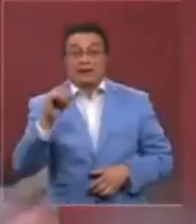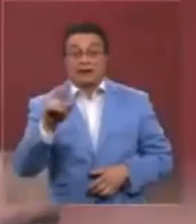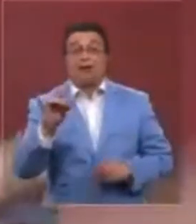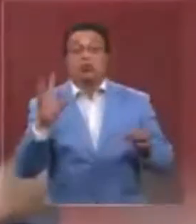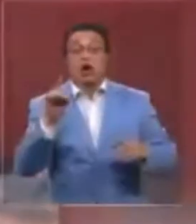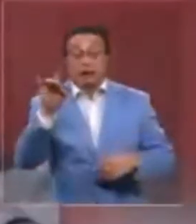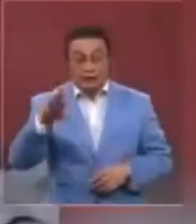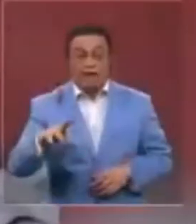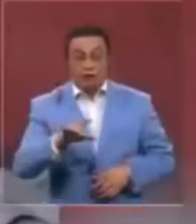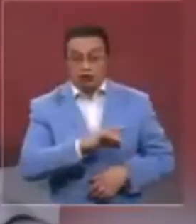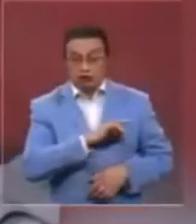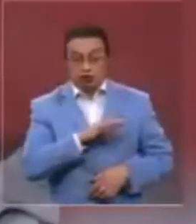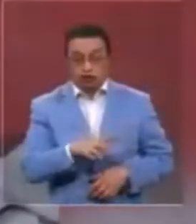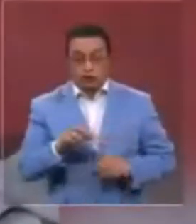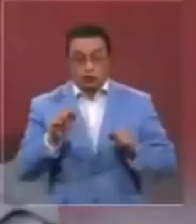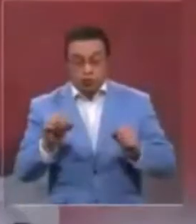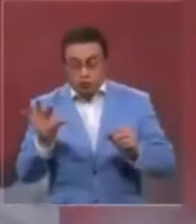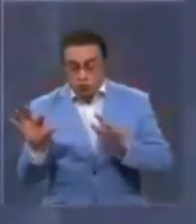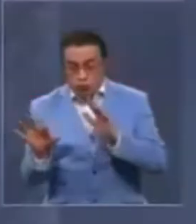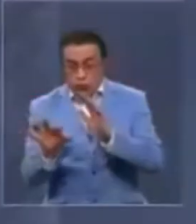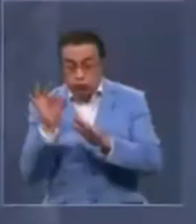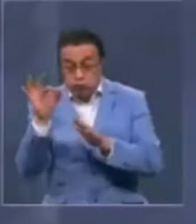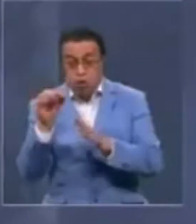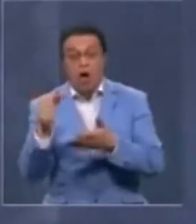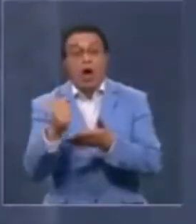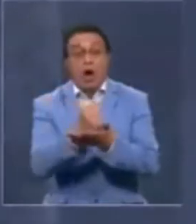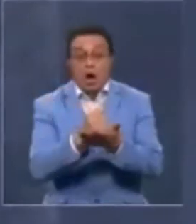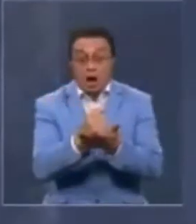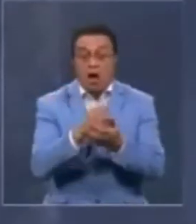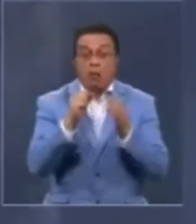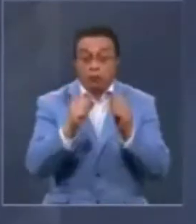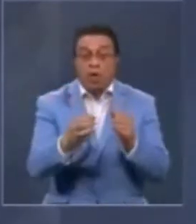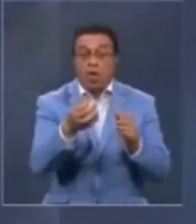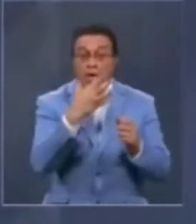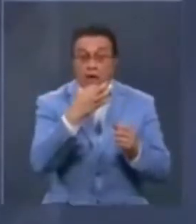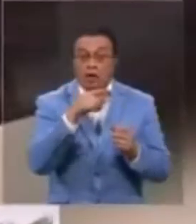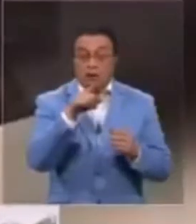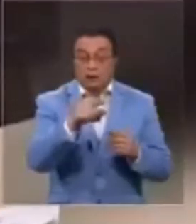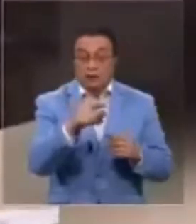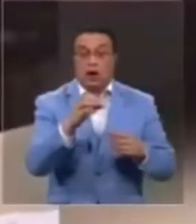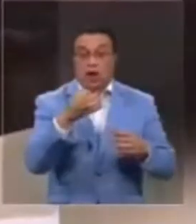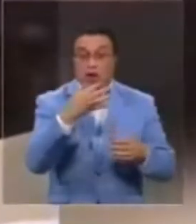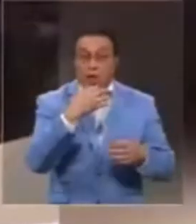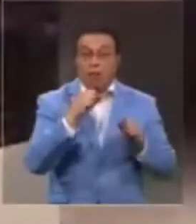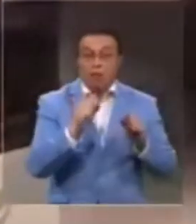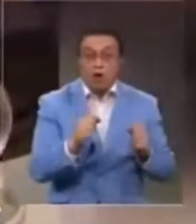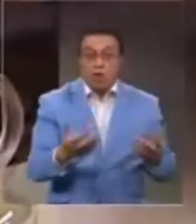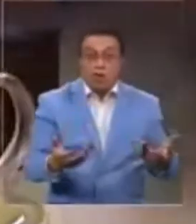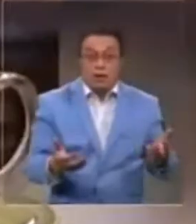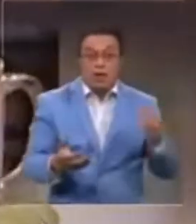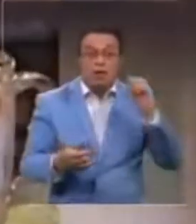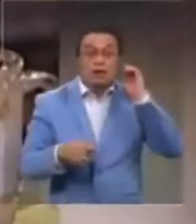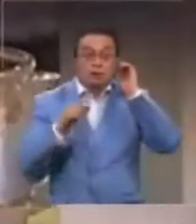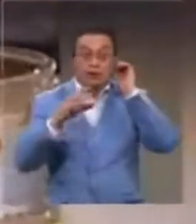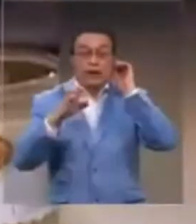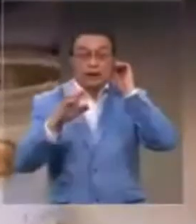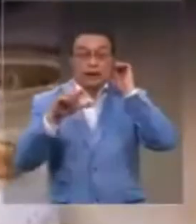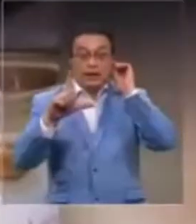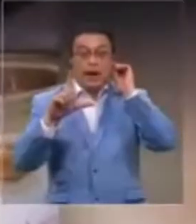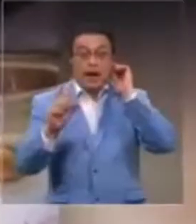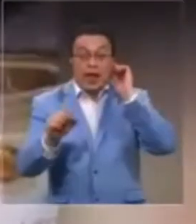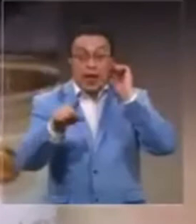que chilenos están muy cerca de encontrar un tratamiento para esta severa patología? La ELA es una enfermedad